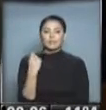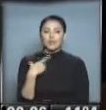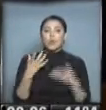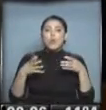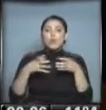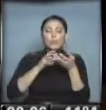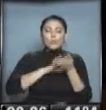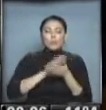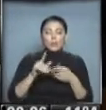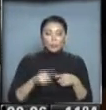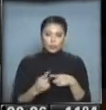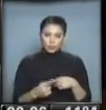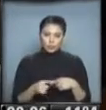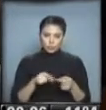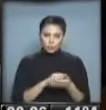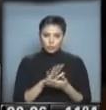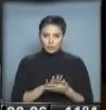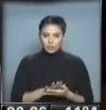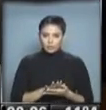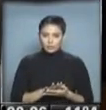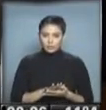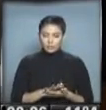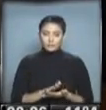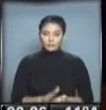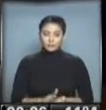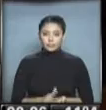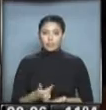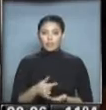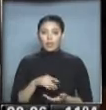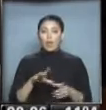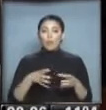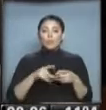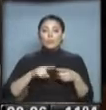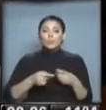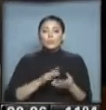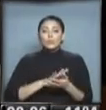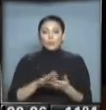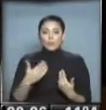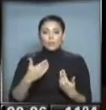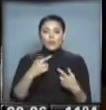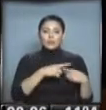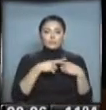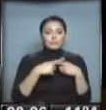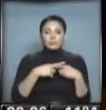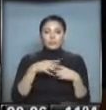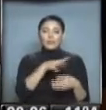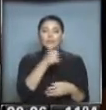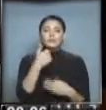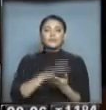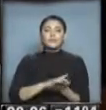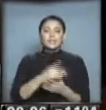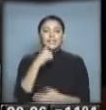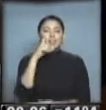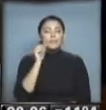conformar un nuevo espacio político en la ciudad de Buenos Aires. Y es un espacio político que pueda disputarle al PRO el gobierno de la ciudad en el